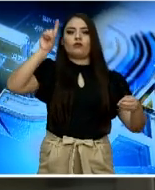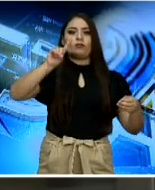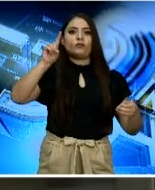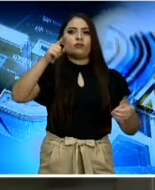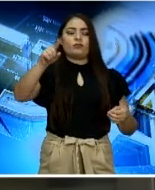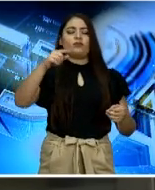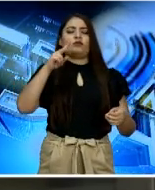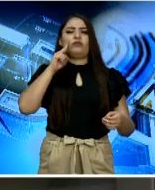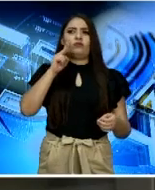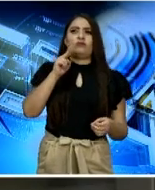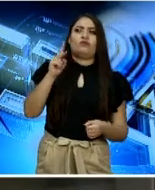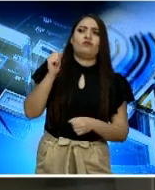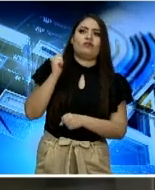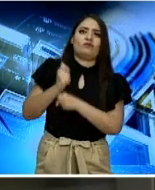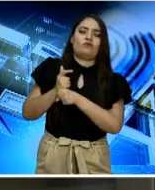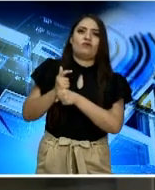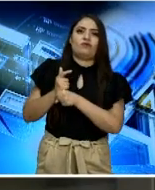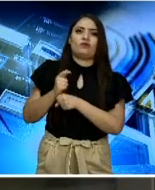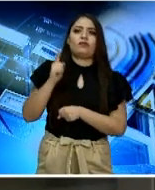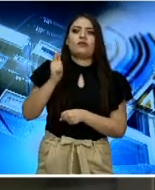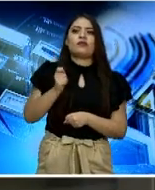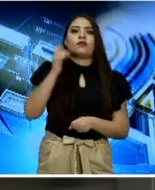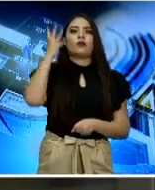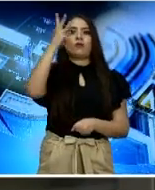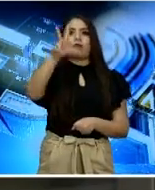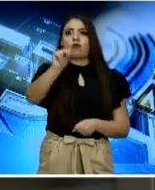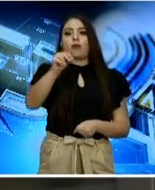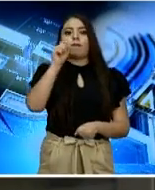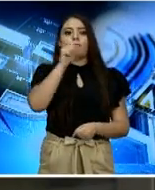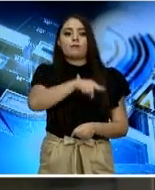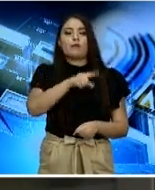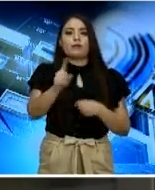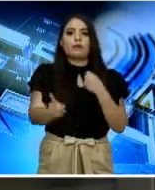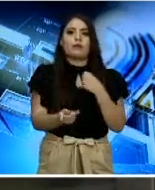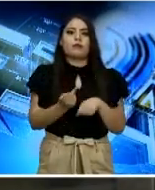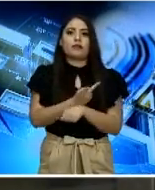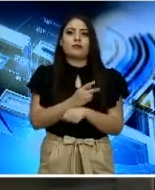que en el futuro no se repitan situaciones como esta. Valeria, gracias. Buen día. Vamos a la pausa comercial.